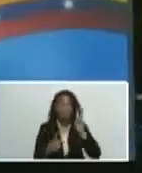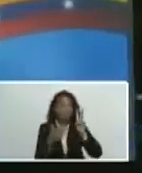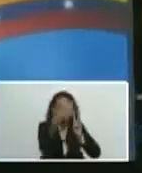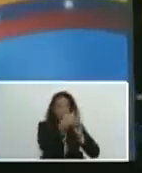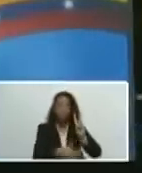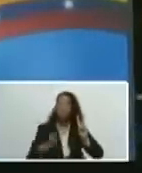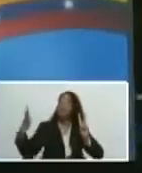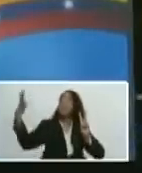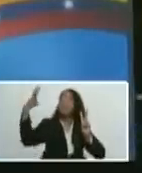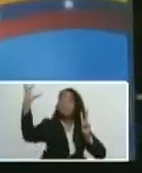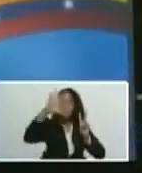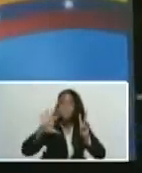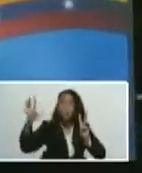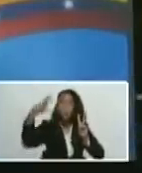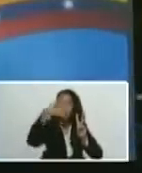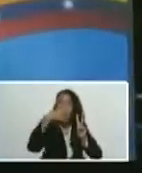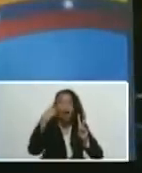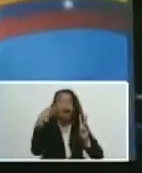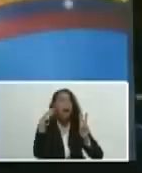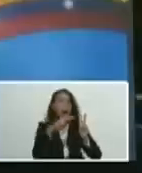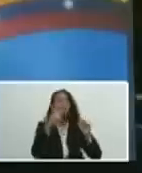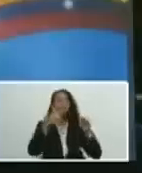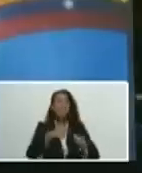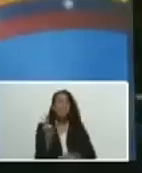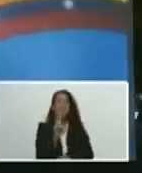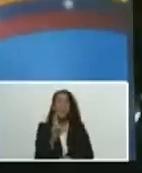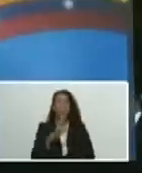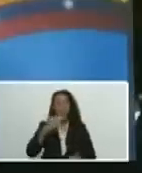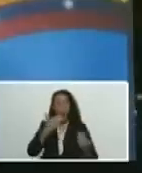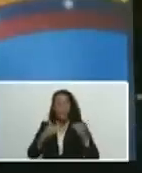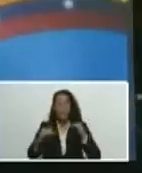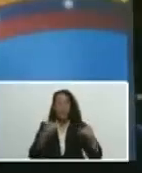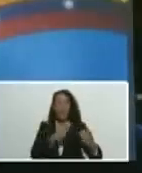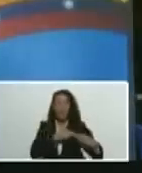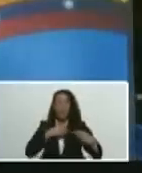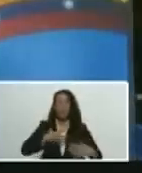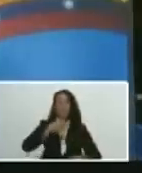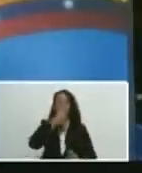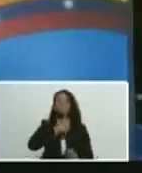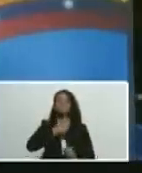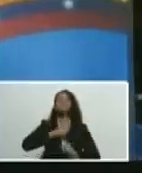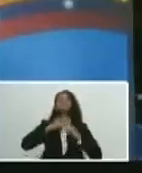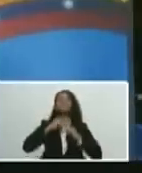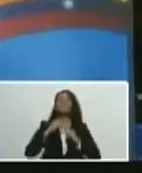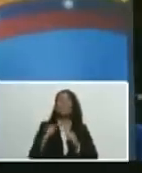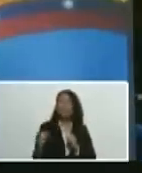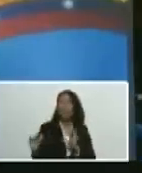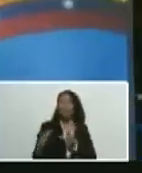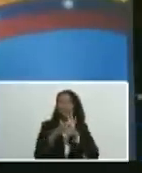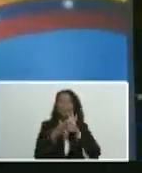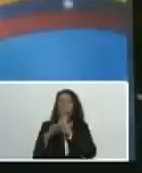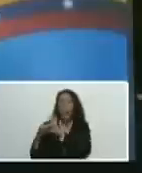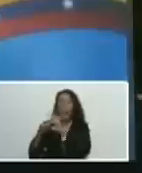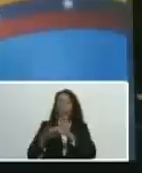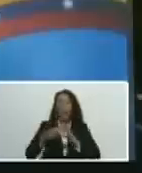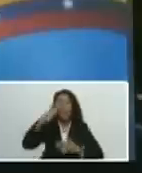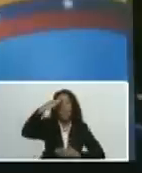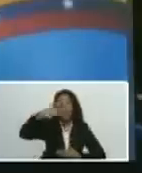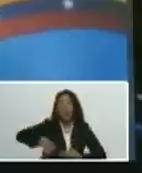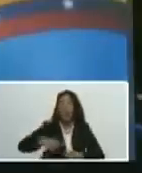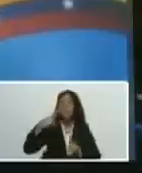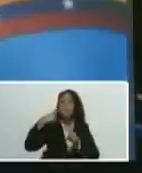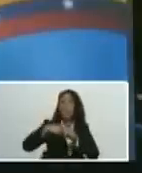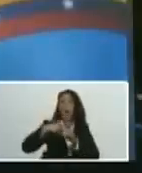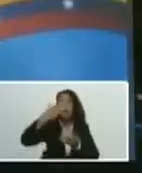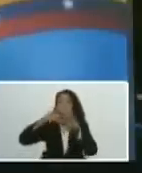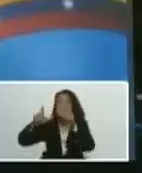dignidad, conciencia, valor y coraje, que en perfecta armonía y unión